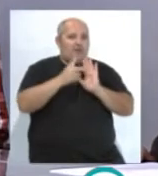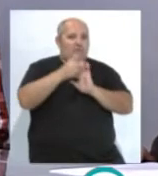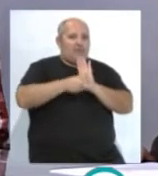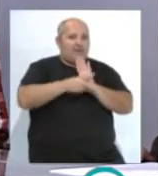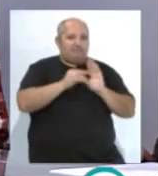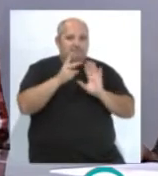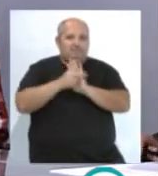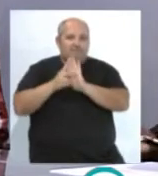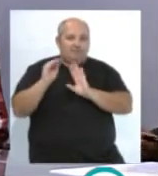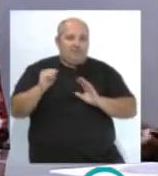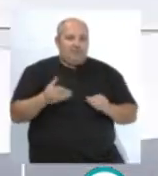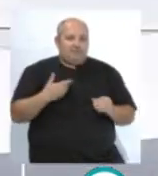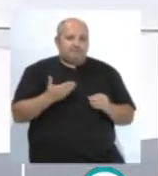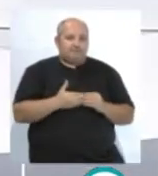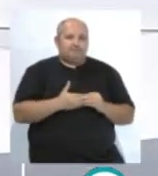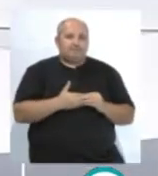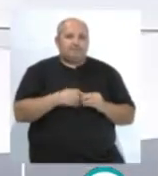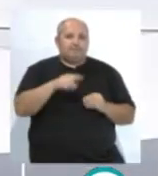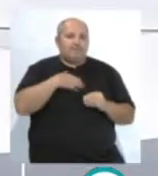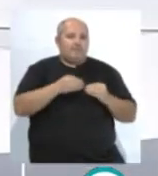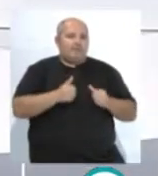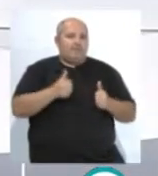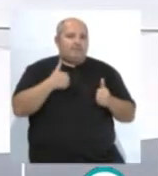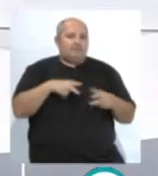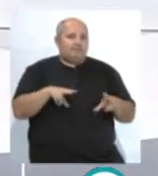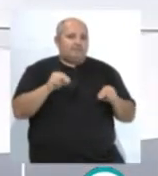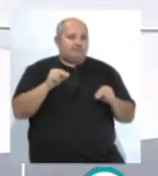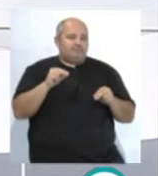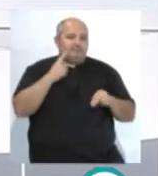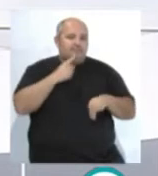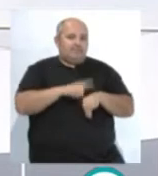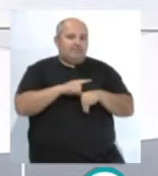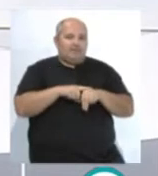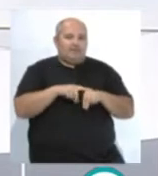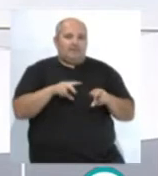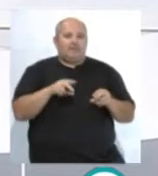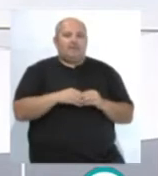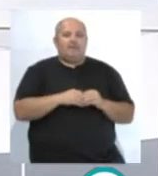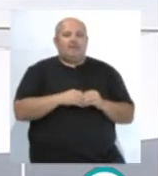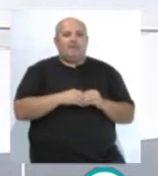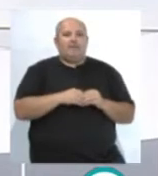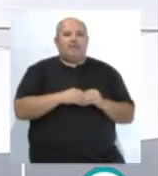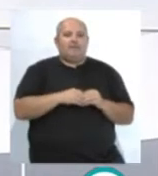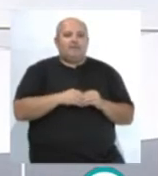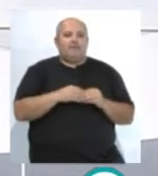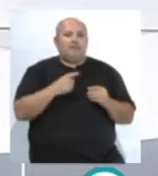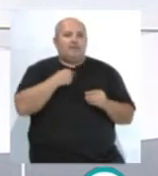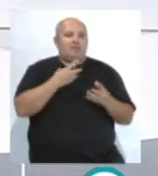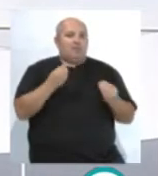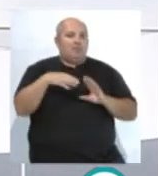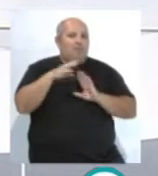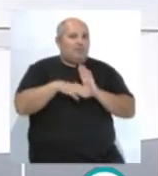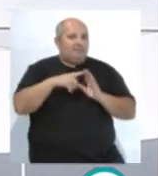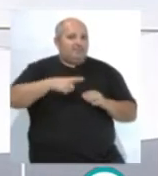antemano no podemos hacer nada por ello. Nosotros tampoco podemos hacer nada porque ya nos están llamando que nos hemos comido el tiempo. Espero que les haya gustado el